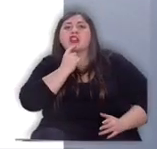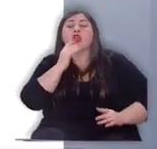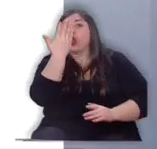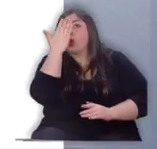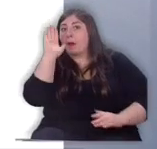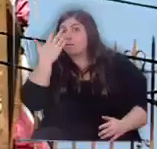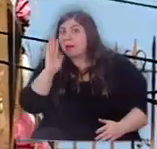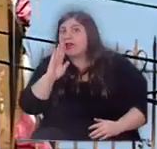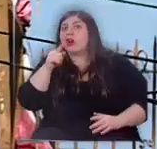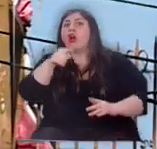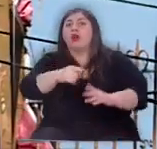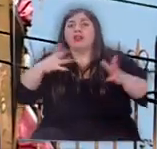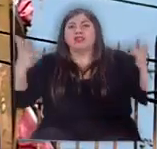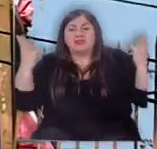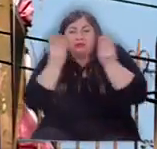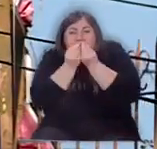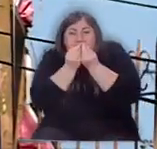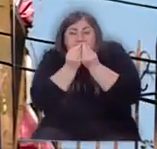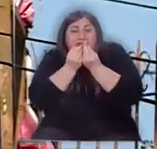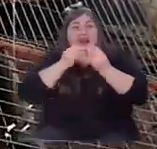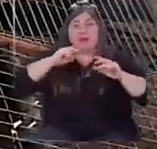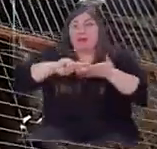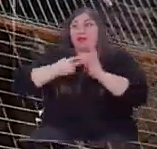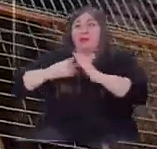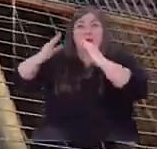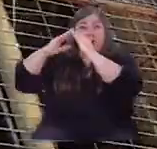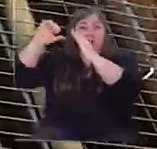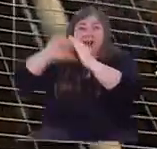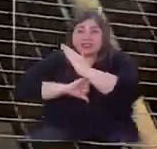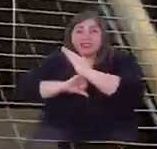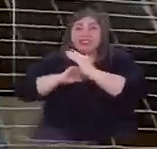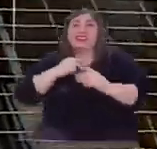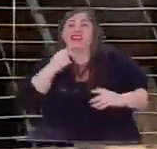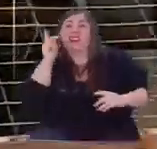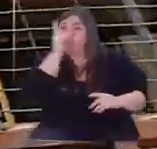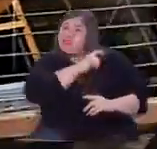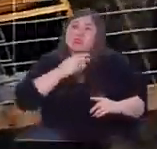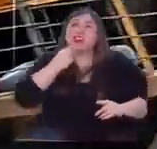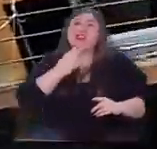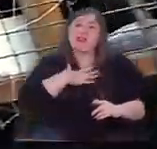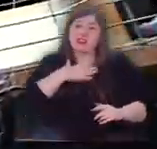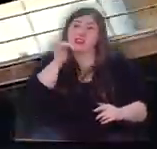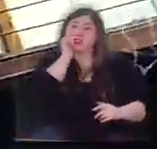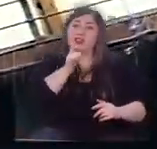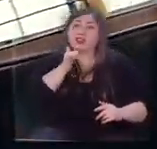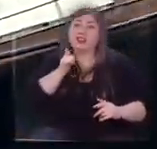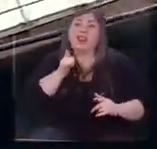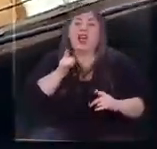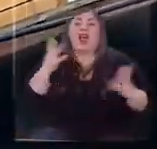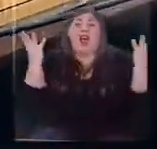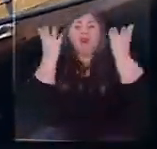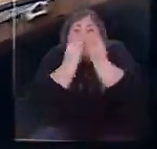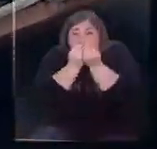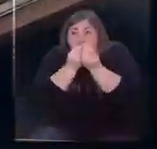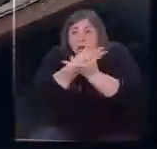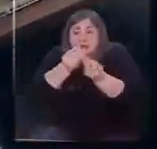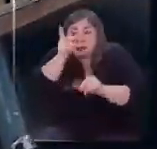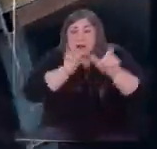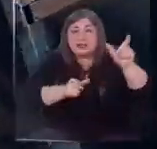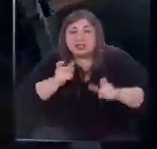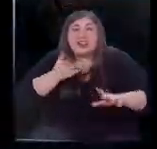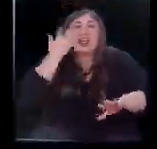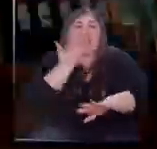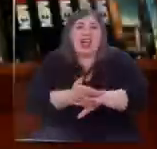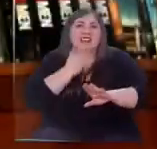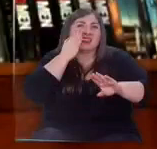choca con las cuarentenas y dificulta en extremo la vida cotidiana. Para bajar el hacinamiento hay que focalizar la acción